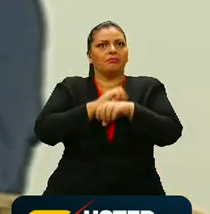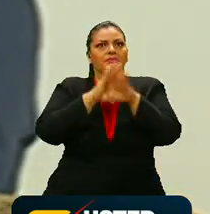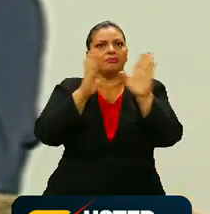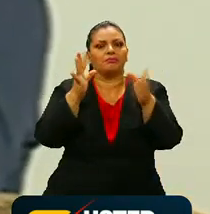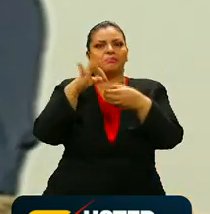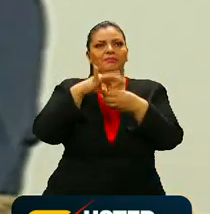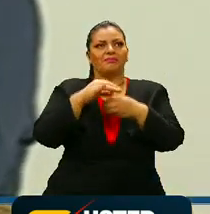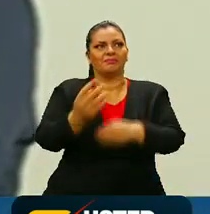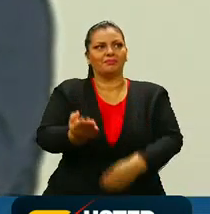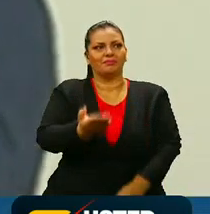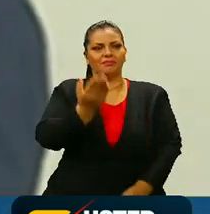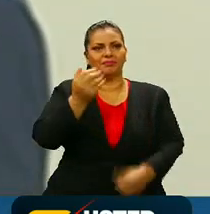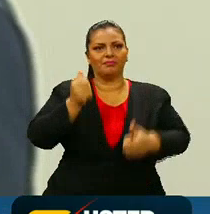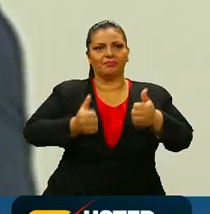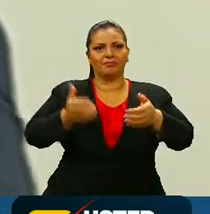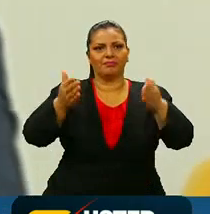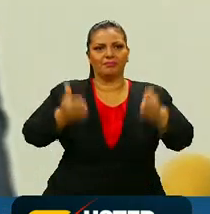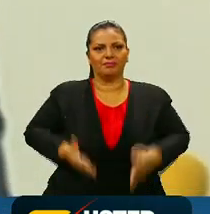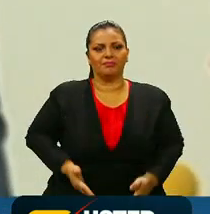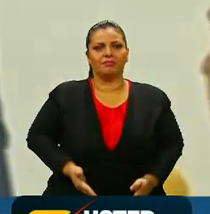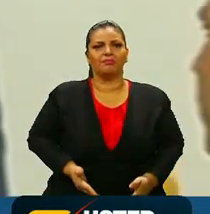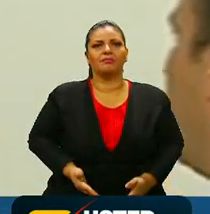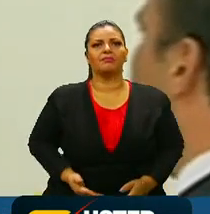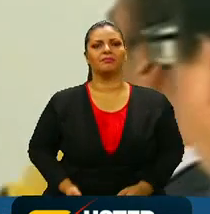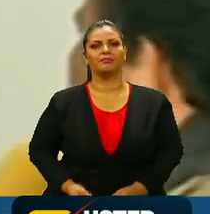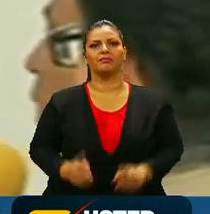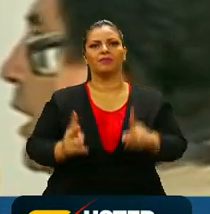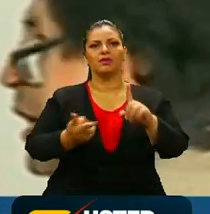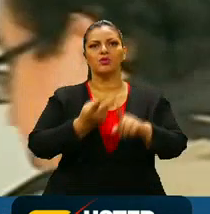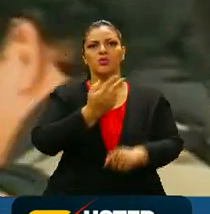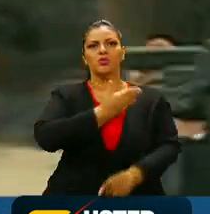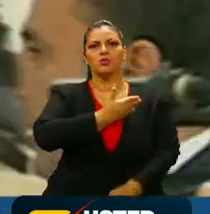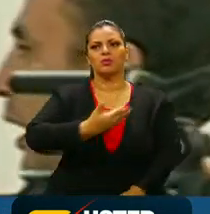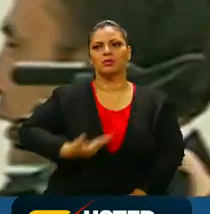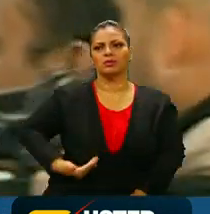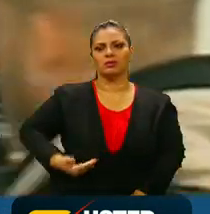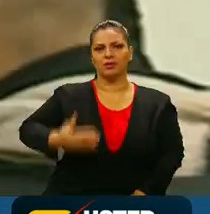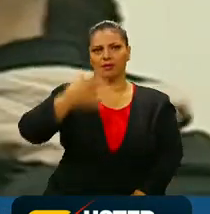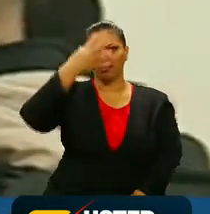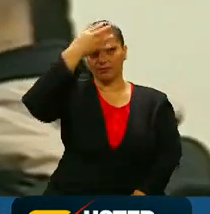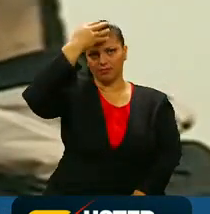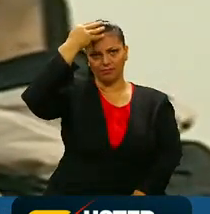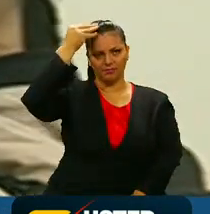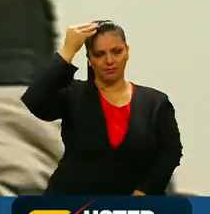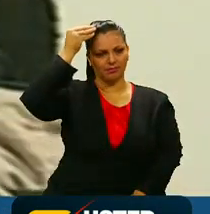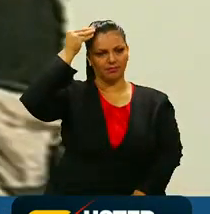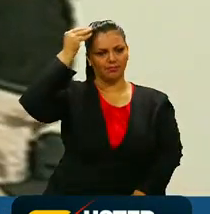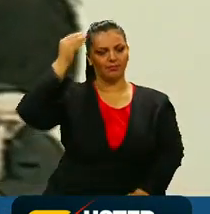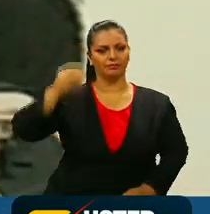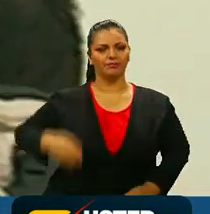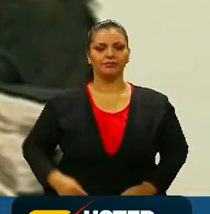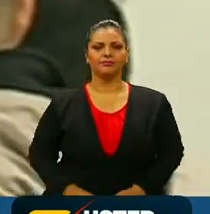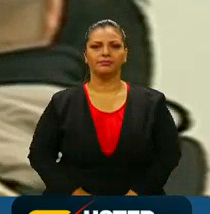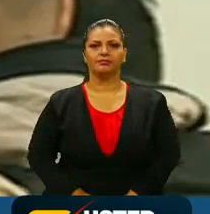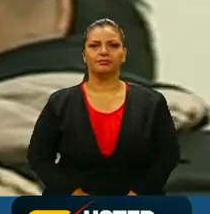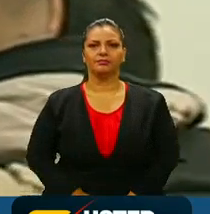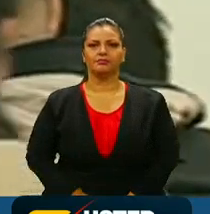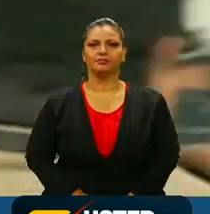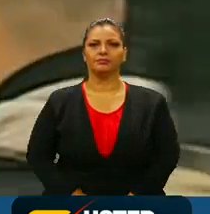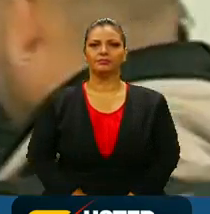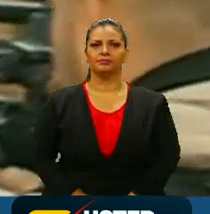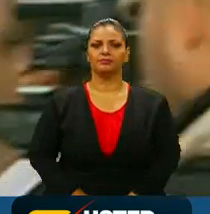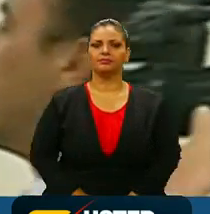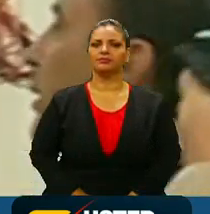vicepresidencia, Jorge Glass, quien es actual vicepresidente de la República y está candidato nuevamente. Vamos a tratar de conversar un